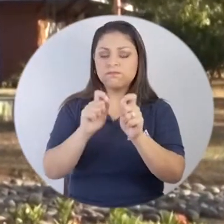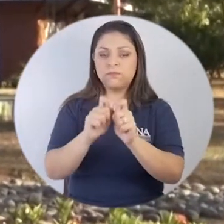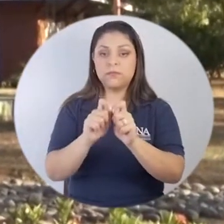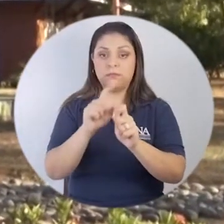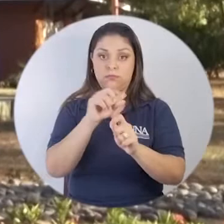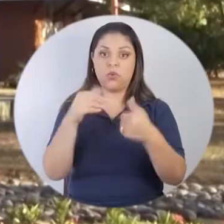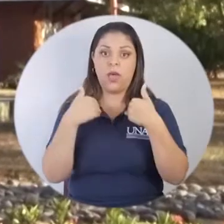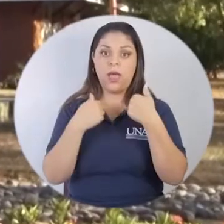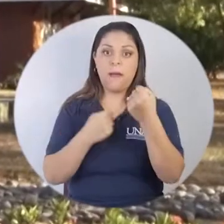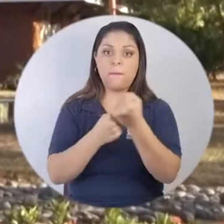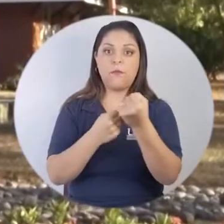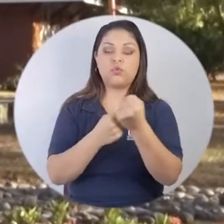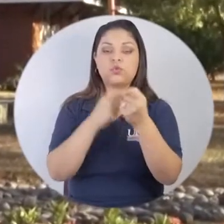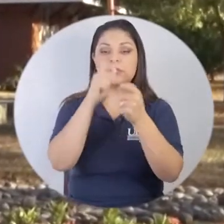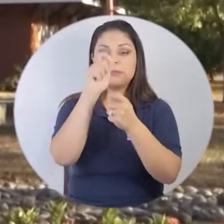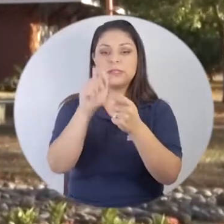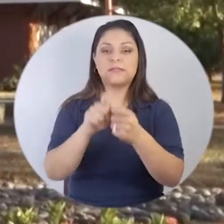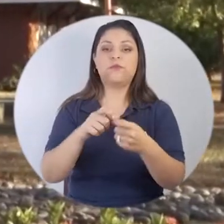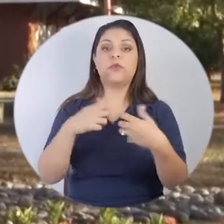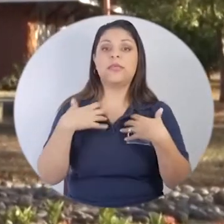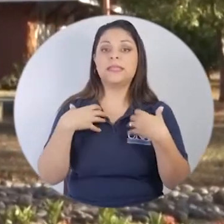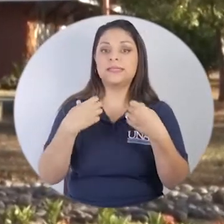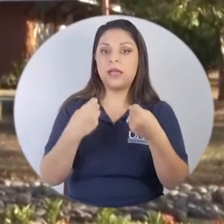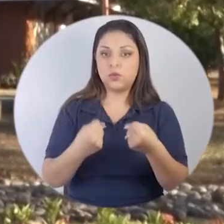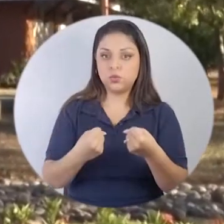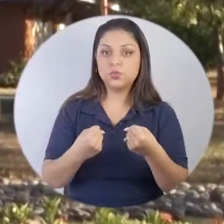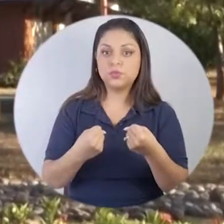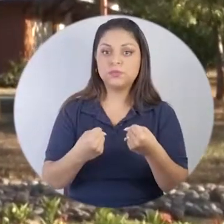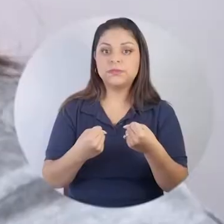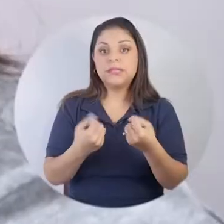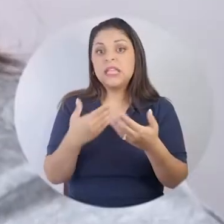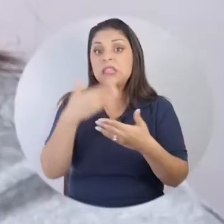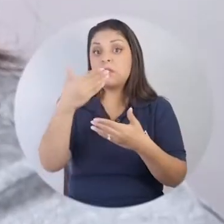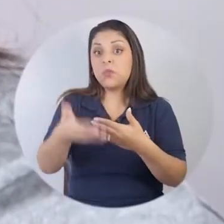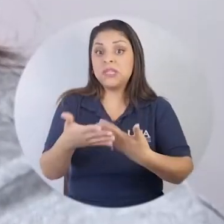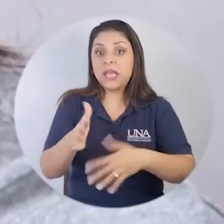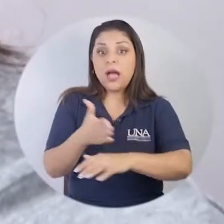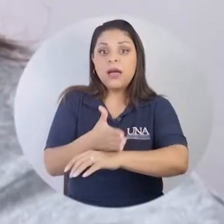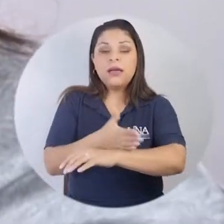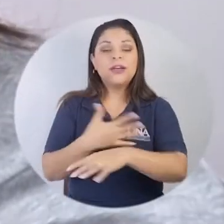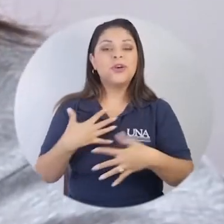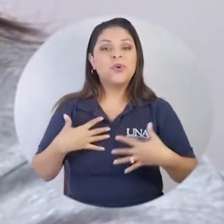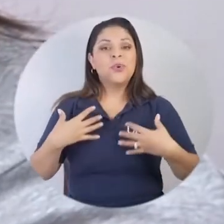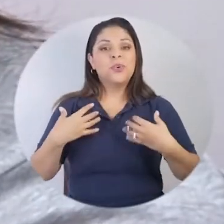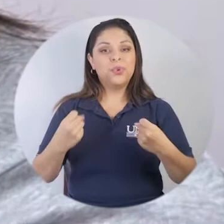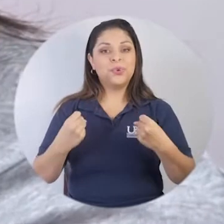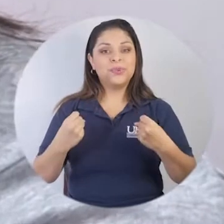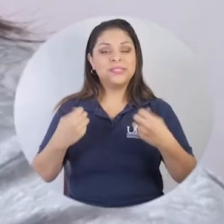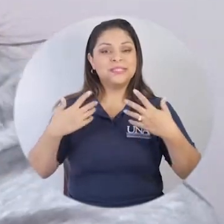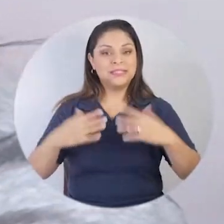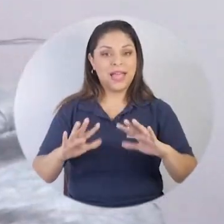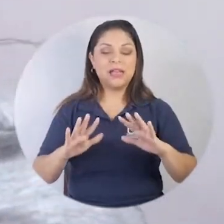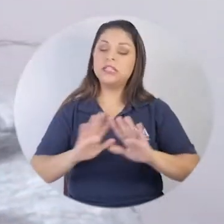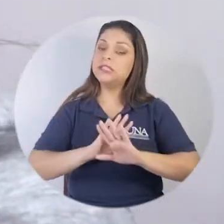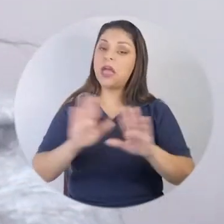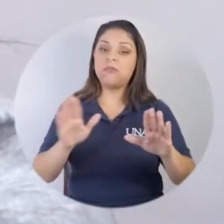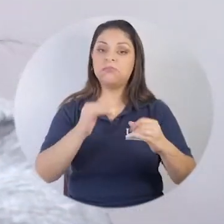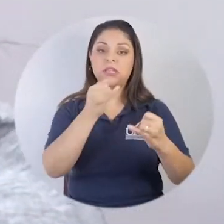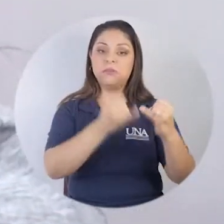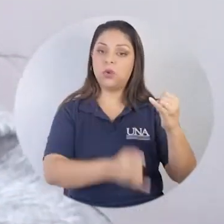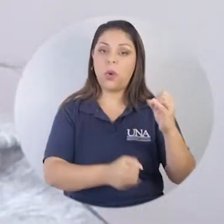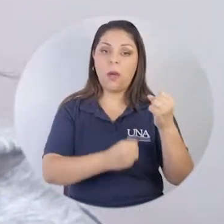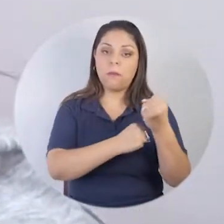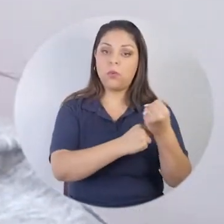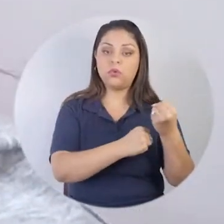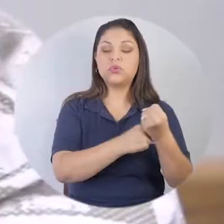requirió un apoyo en ese momento específico, ¿verdad? En una condición de salud, pero después, ¿verdad? Se recupera, ¿verdad? O logra sanarse la